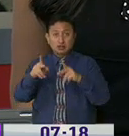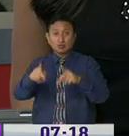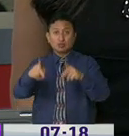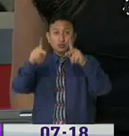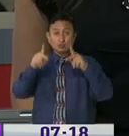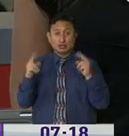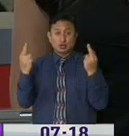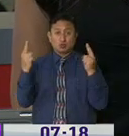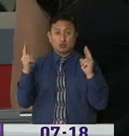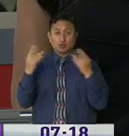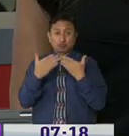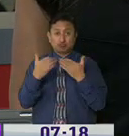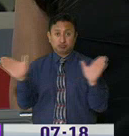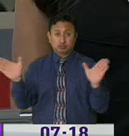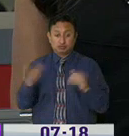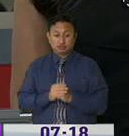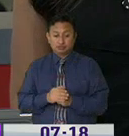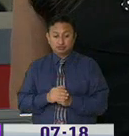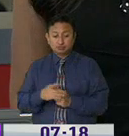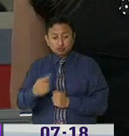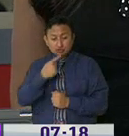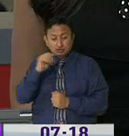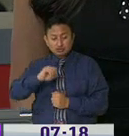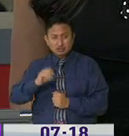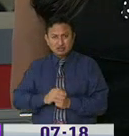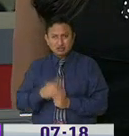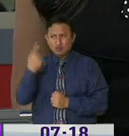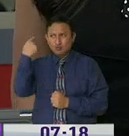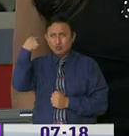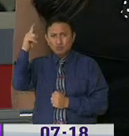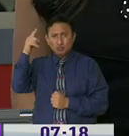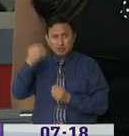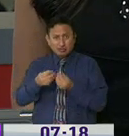Aseguran que existen pérdidas cuantiosas en el sector comercial.